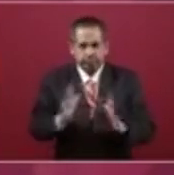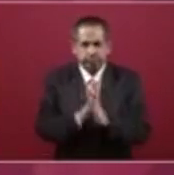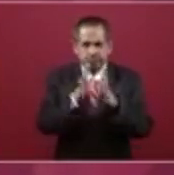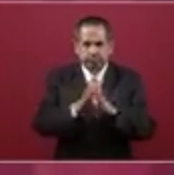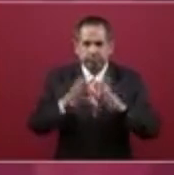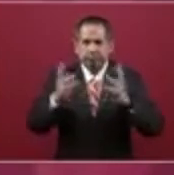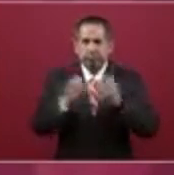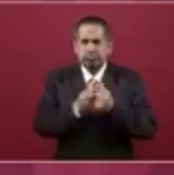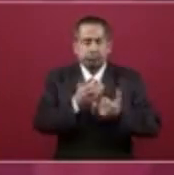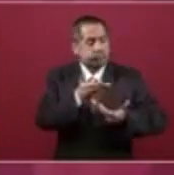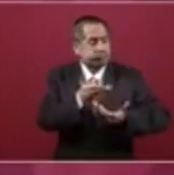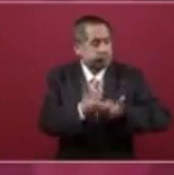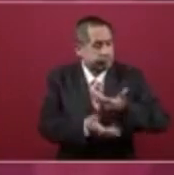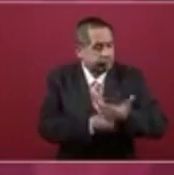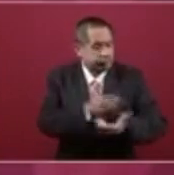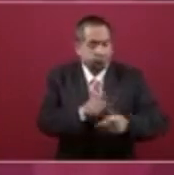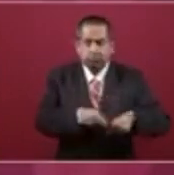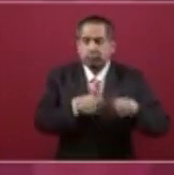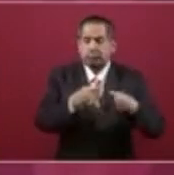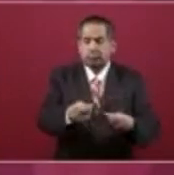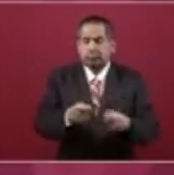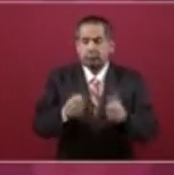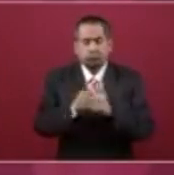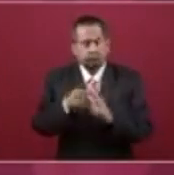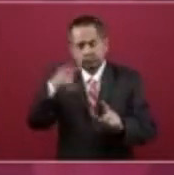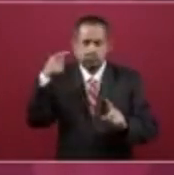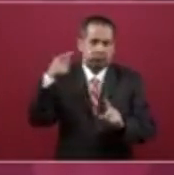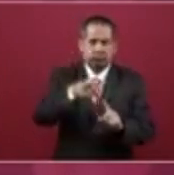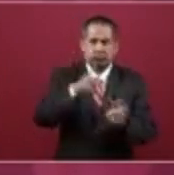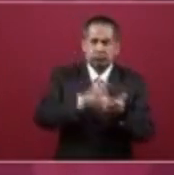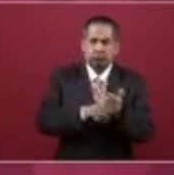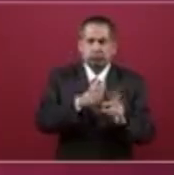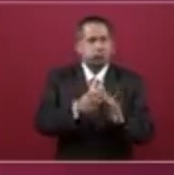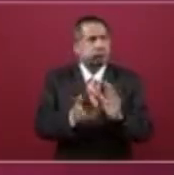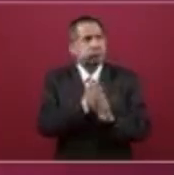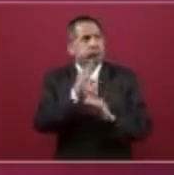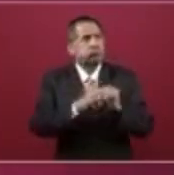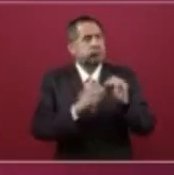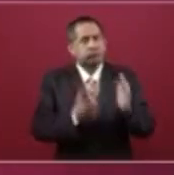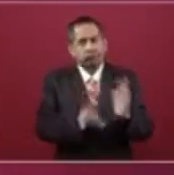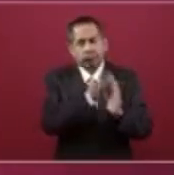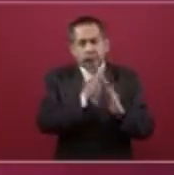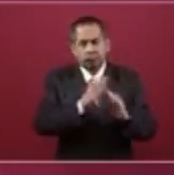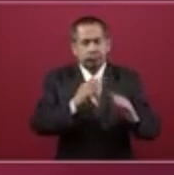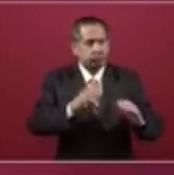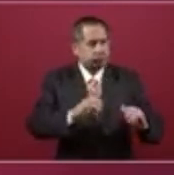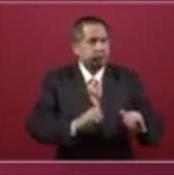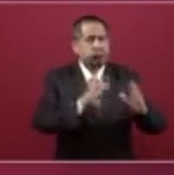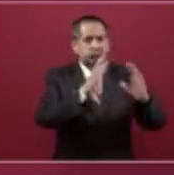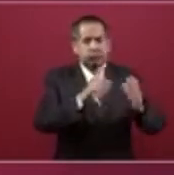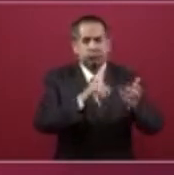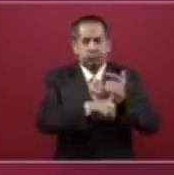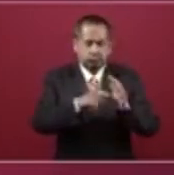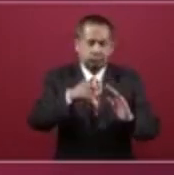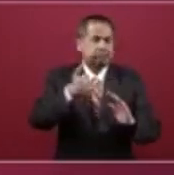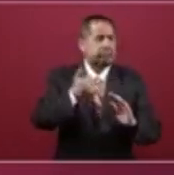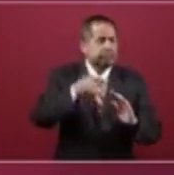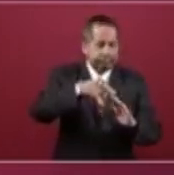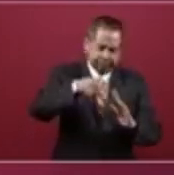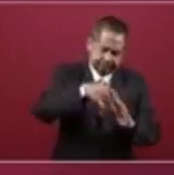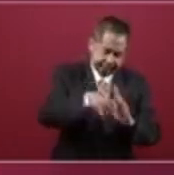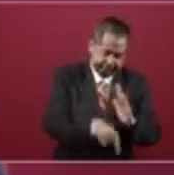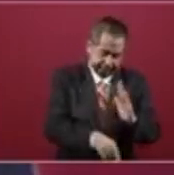en la prestación de servicios, en el caso concreto de la construcción de infraestructura y la perforación de los